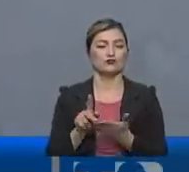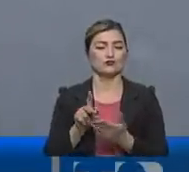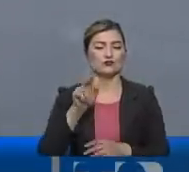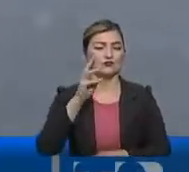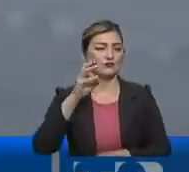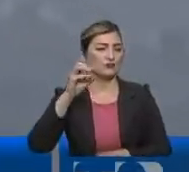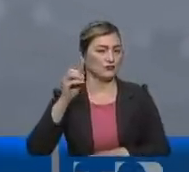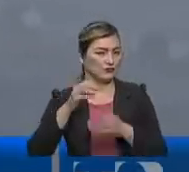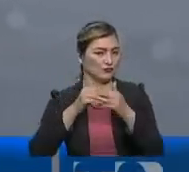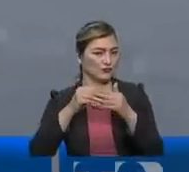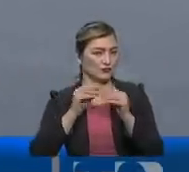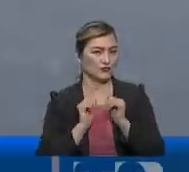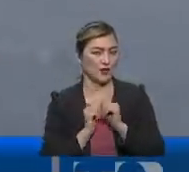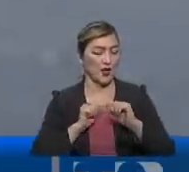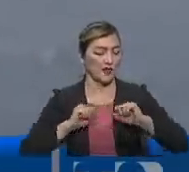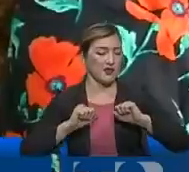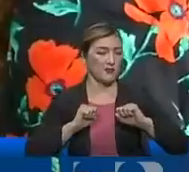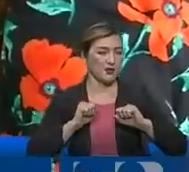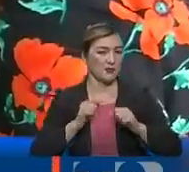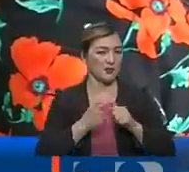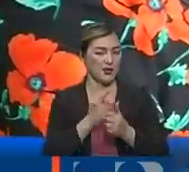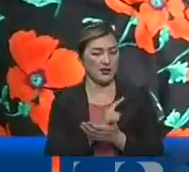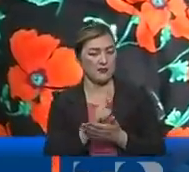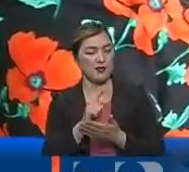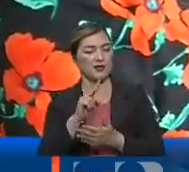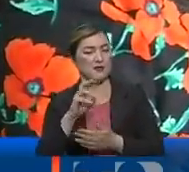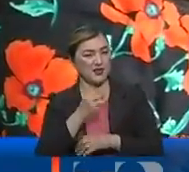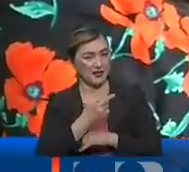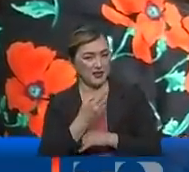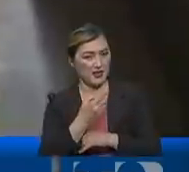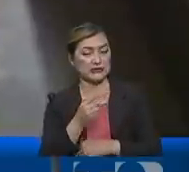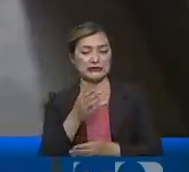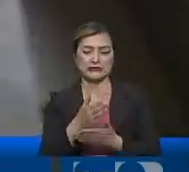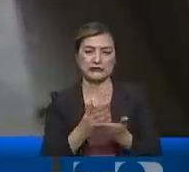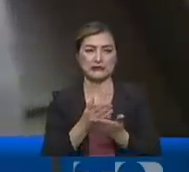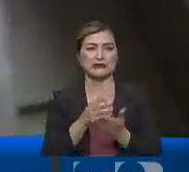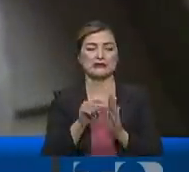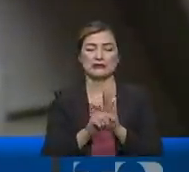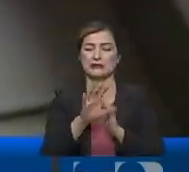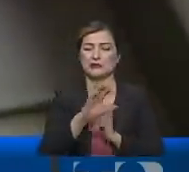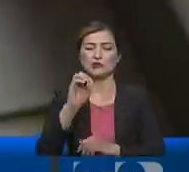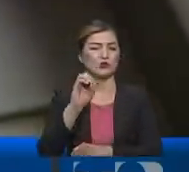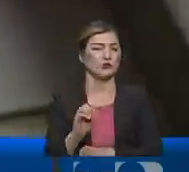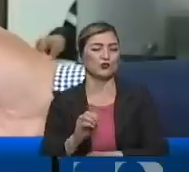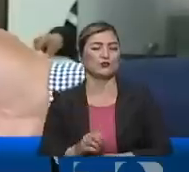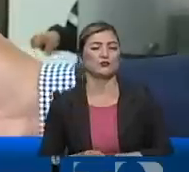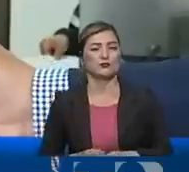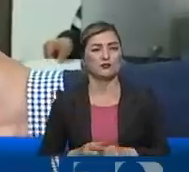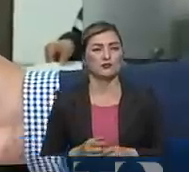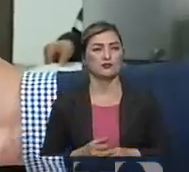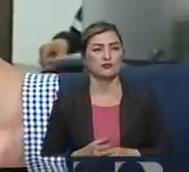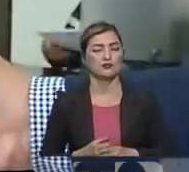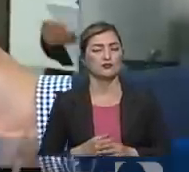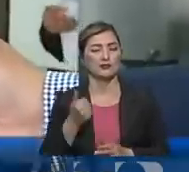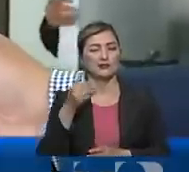de $60, pero si realiza el pago en los primeros 20 días, se beneficiará de la reducción del 50%. Tengo hasta